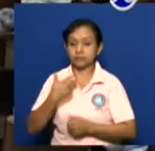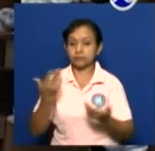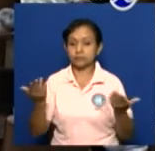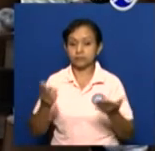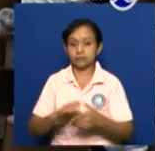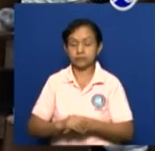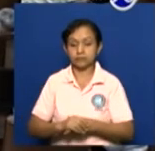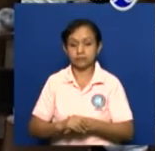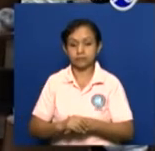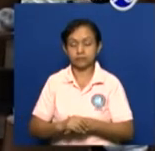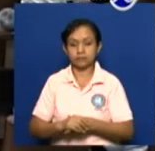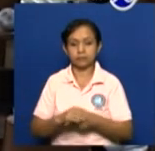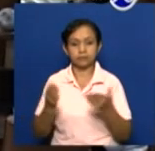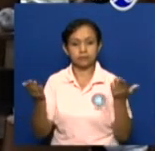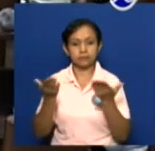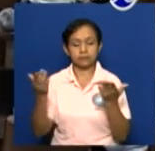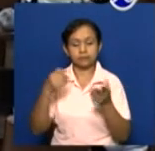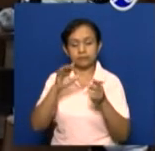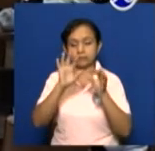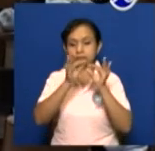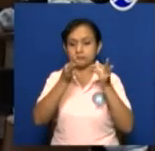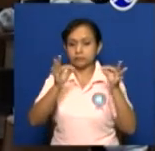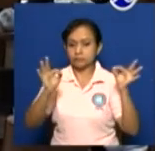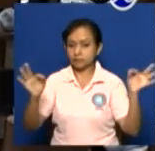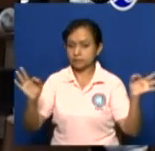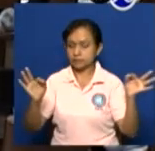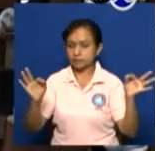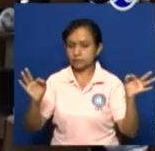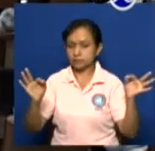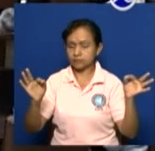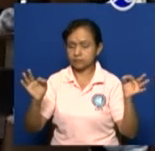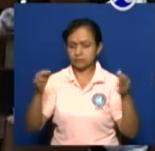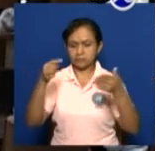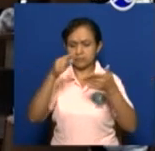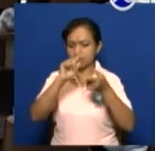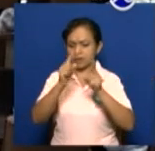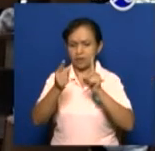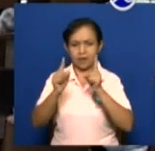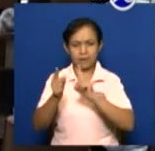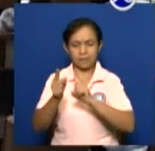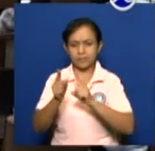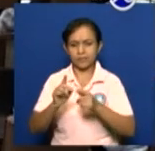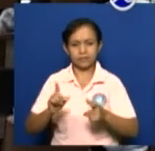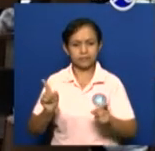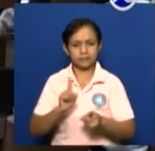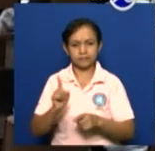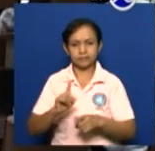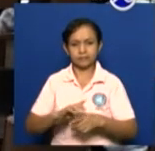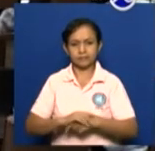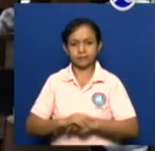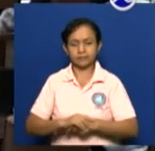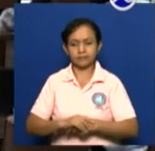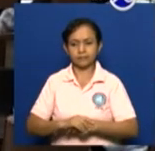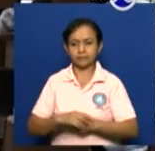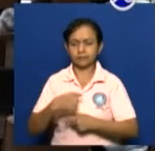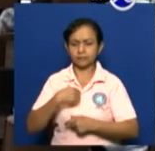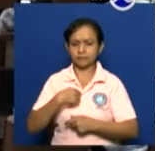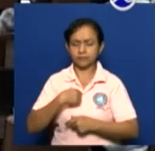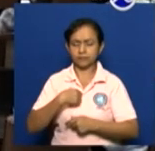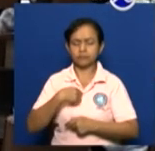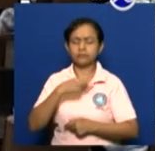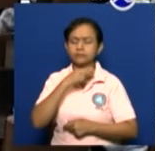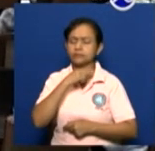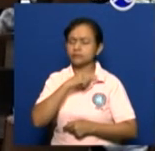La contundencia de esta frase no admite matices. Abro comillas. Estoy